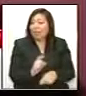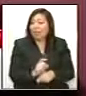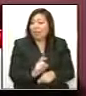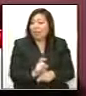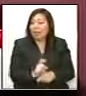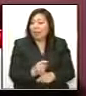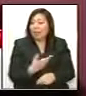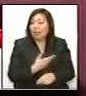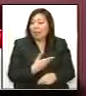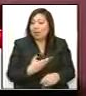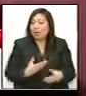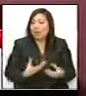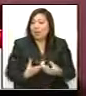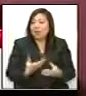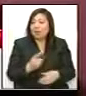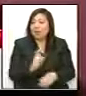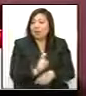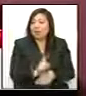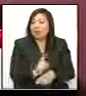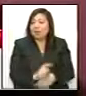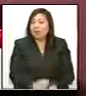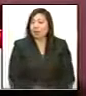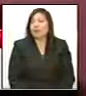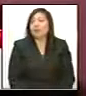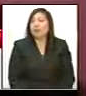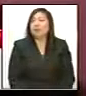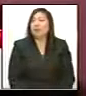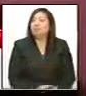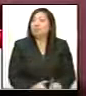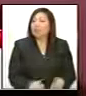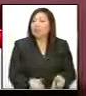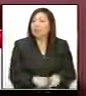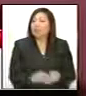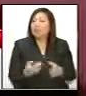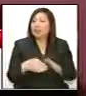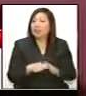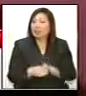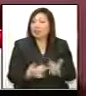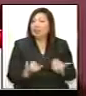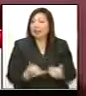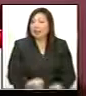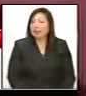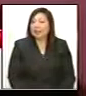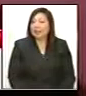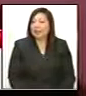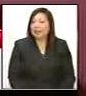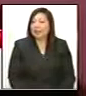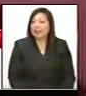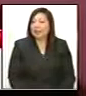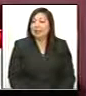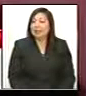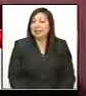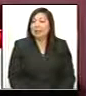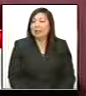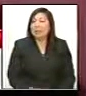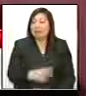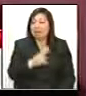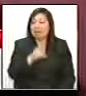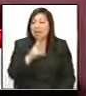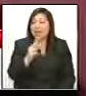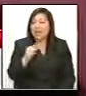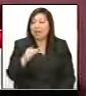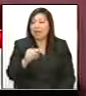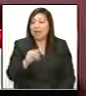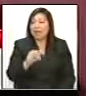ahora es presidente de la Comisión de Educación, y sin embargo, quiero estar allí. Y el congresista César Vázquez, que viene